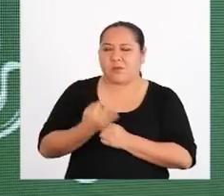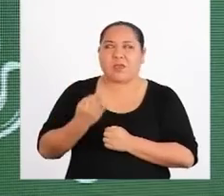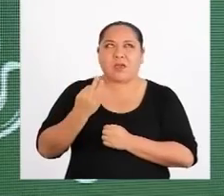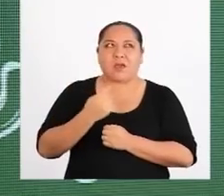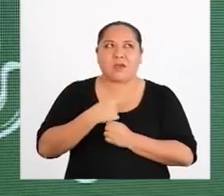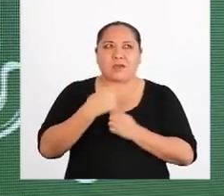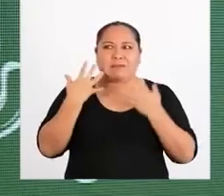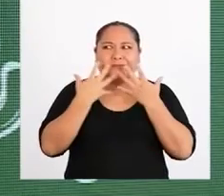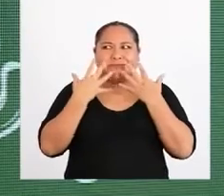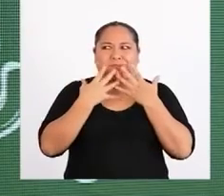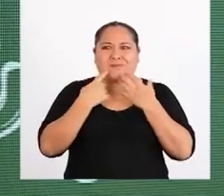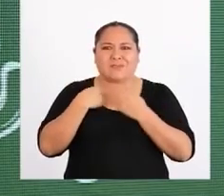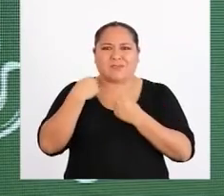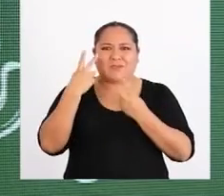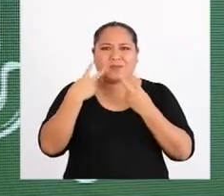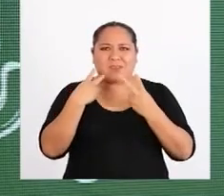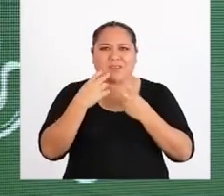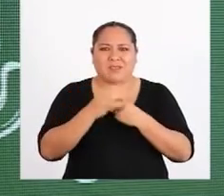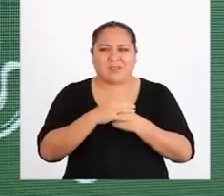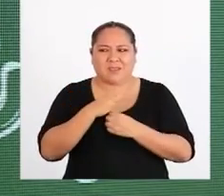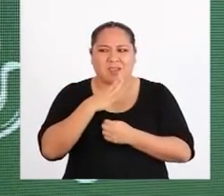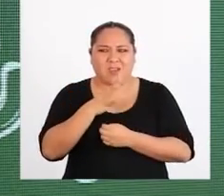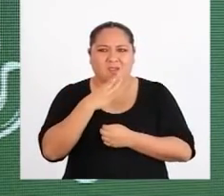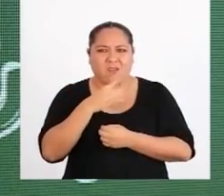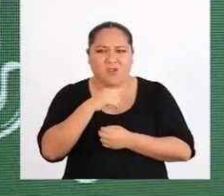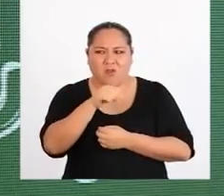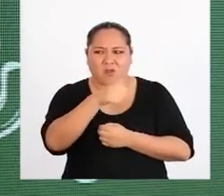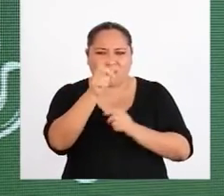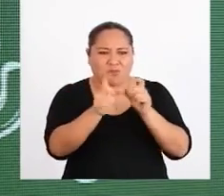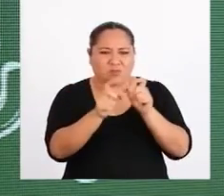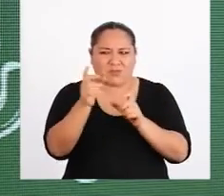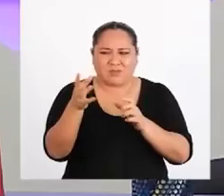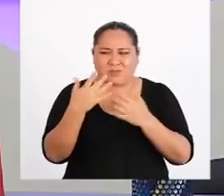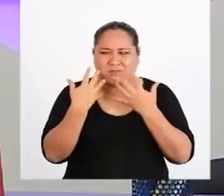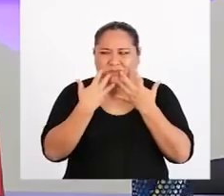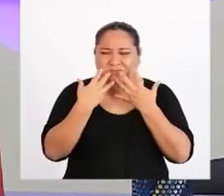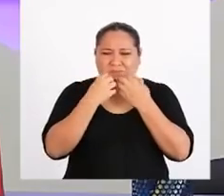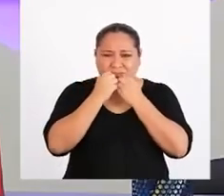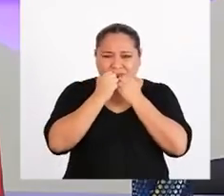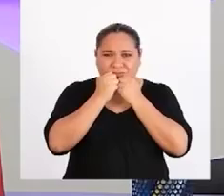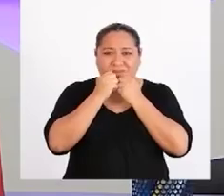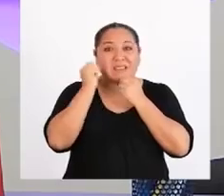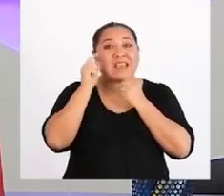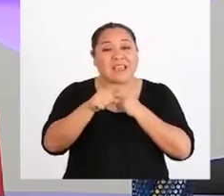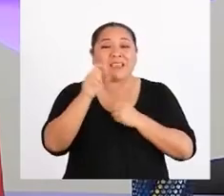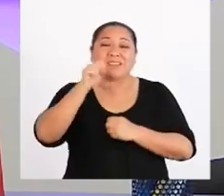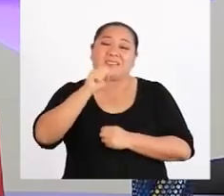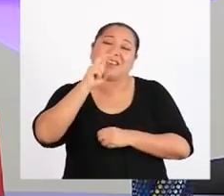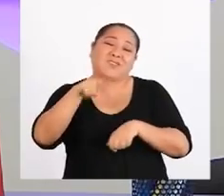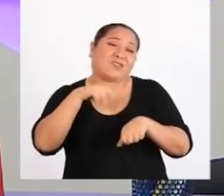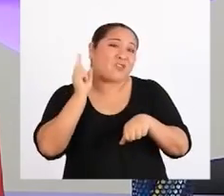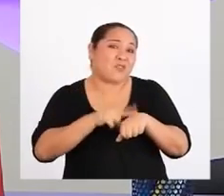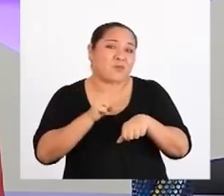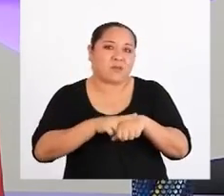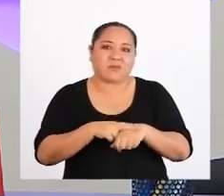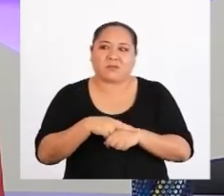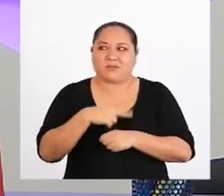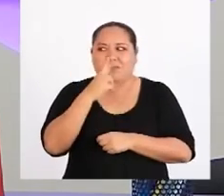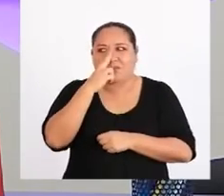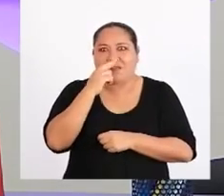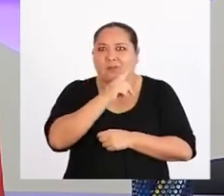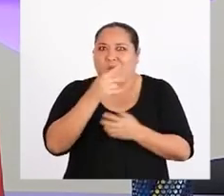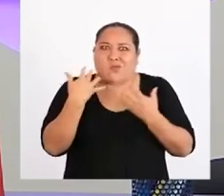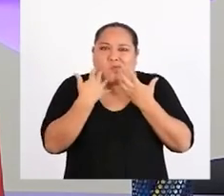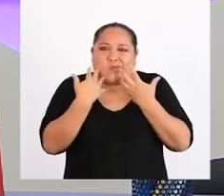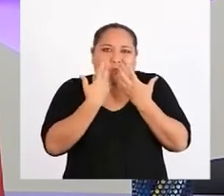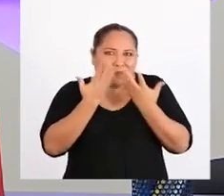me dieron muchos nervios cuando me di cuenta de que iba a hablar frente a otras personas. Eso es totalmente normal. Sería raro que no